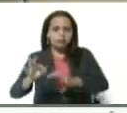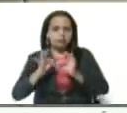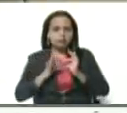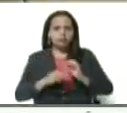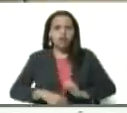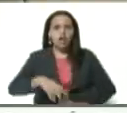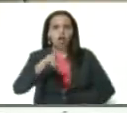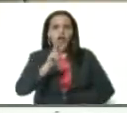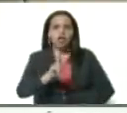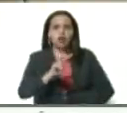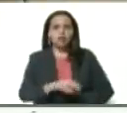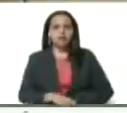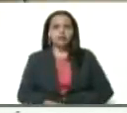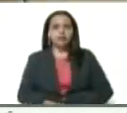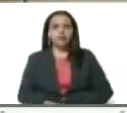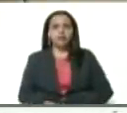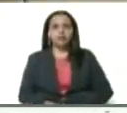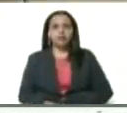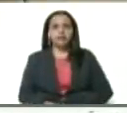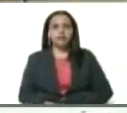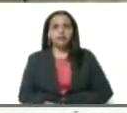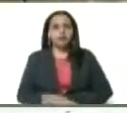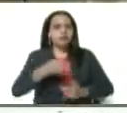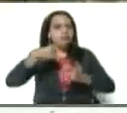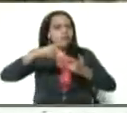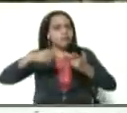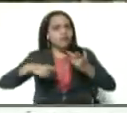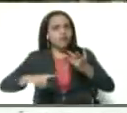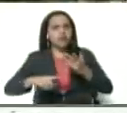2 en Caracciolo Parra. 1